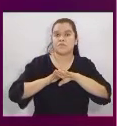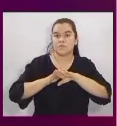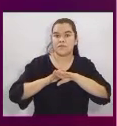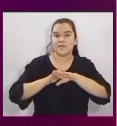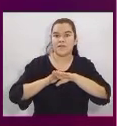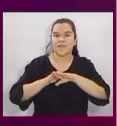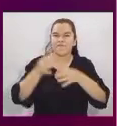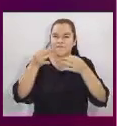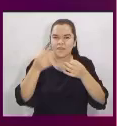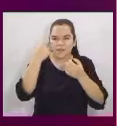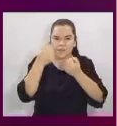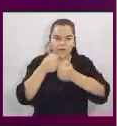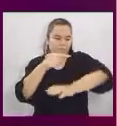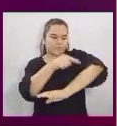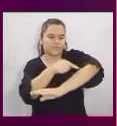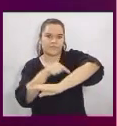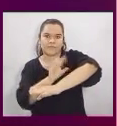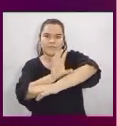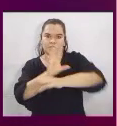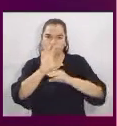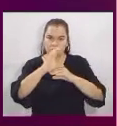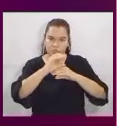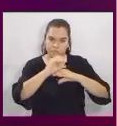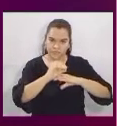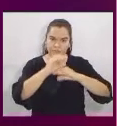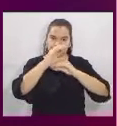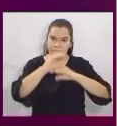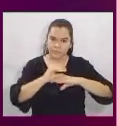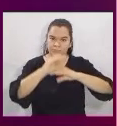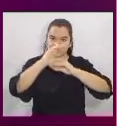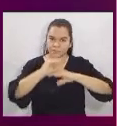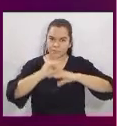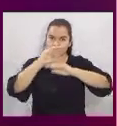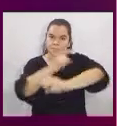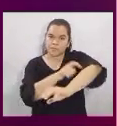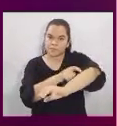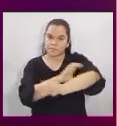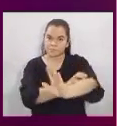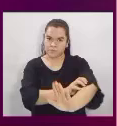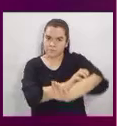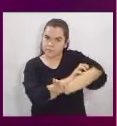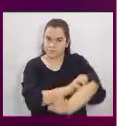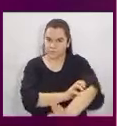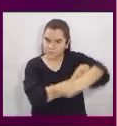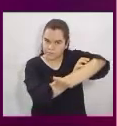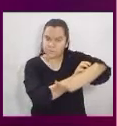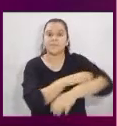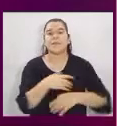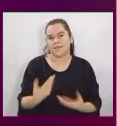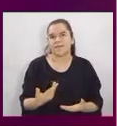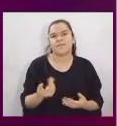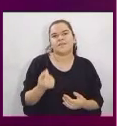perfectamente coordinado entre un músculo y el otro. Pensemos que esta acción que yo mencioné acá, que yo puse como